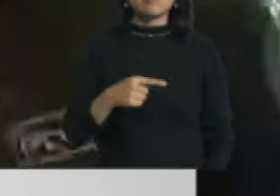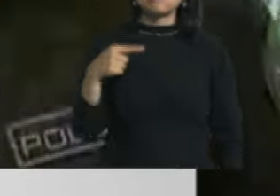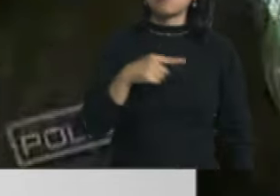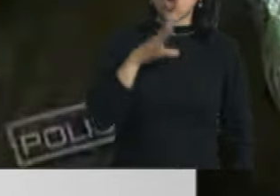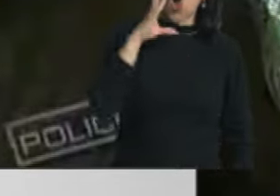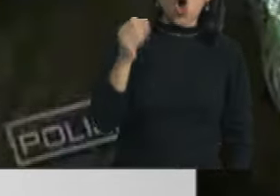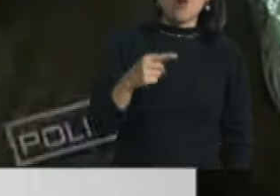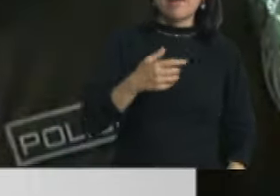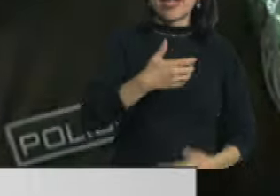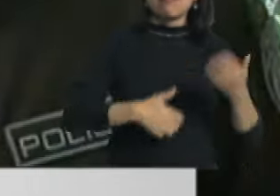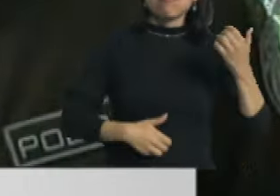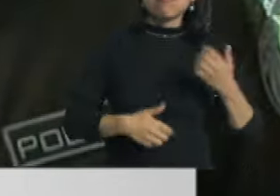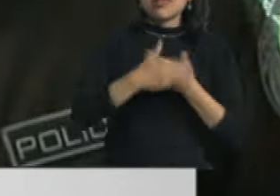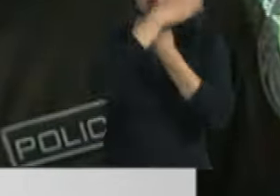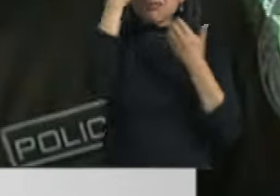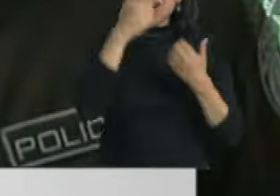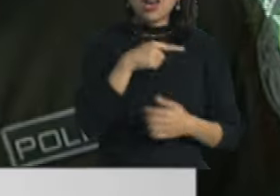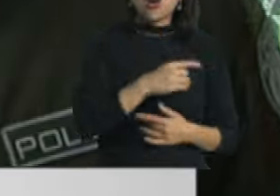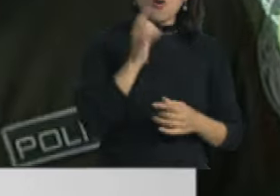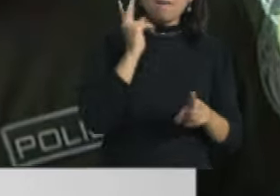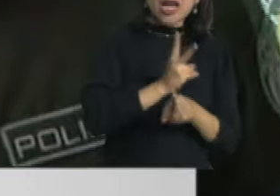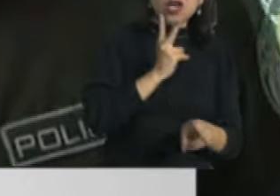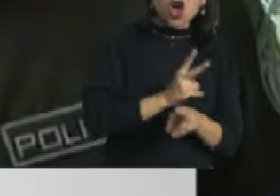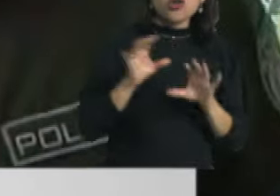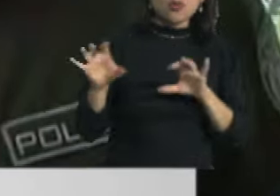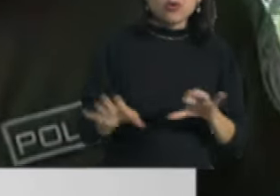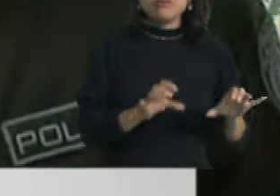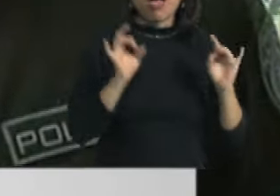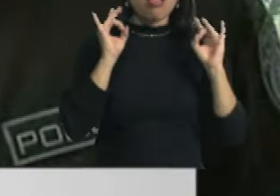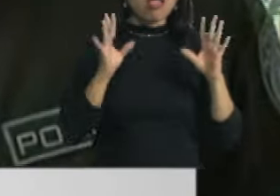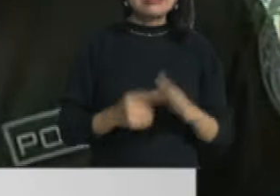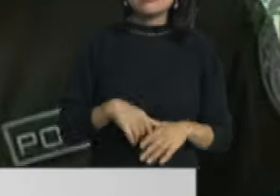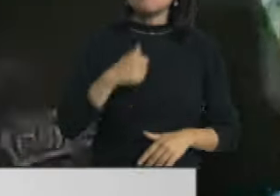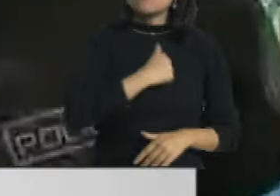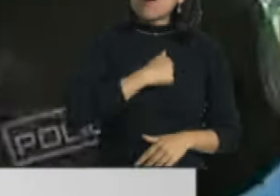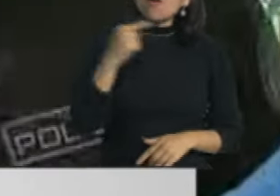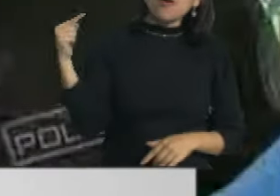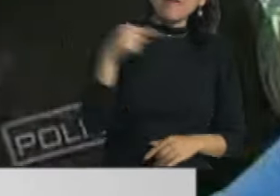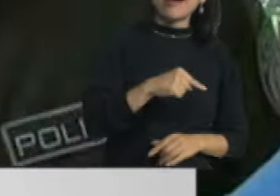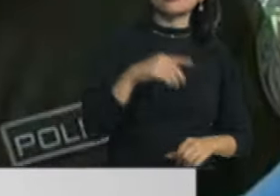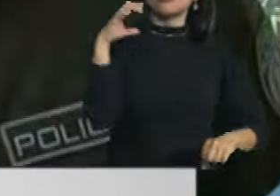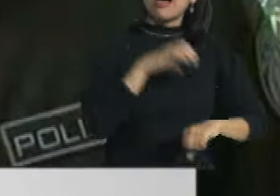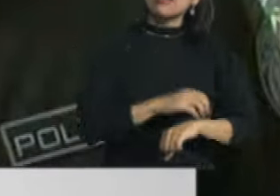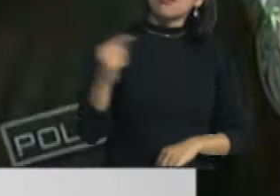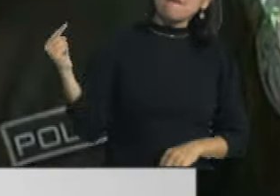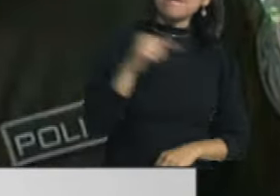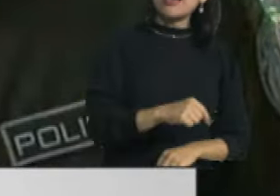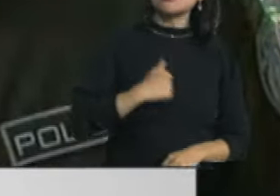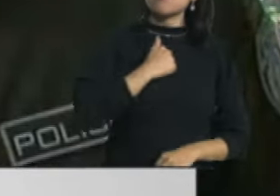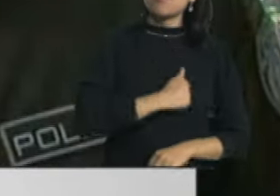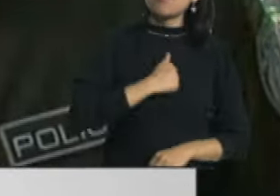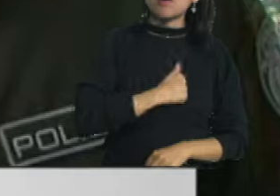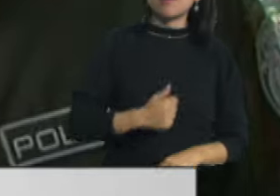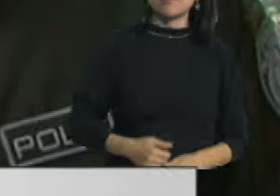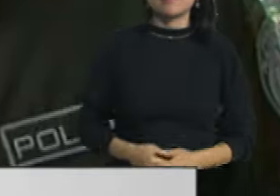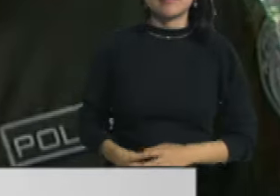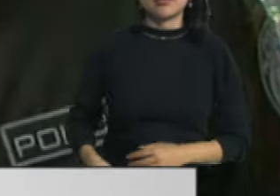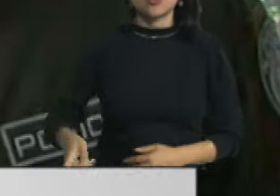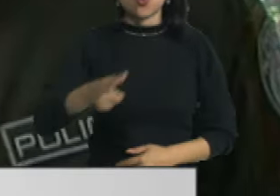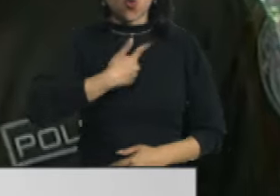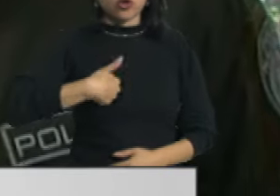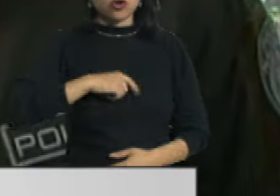un actor armado, y es allí donde en esas tareas de verificación en el sector fuimos atacados por